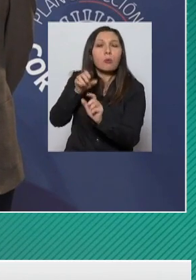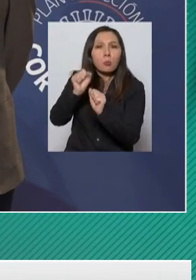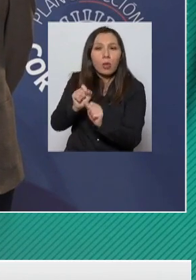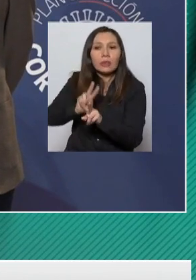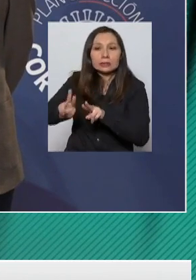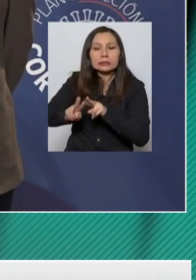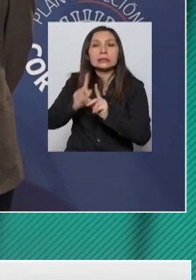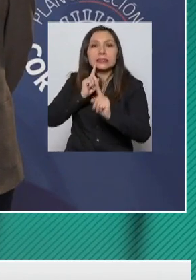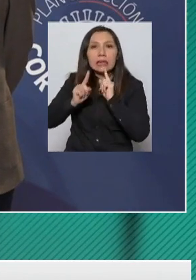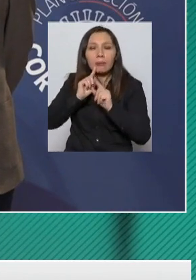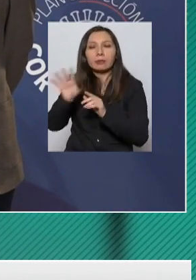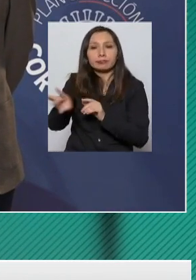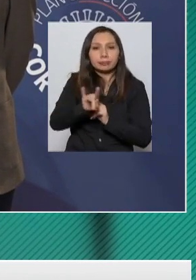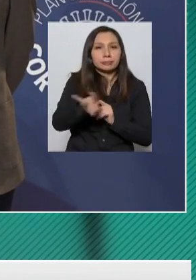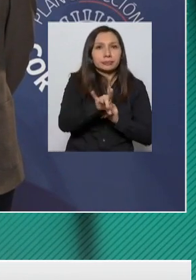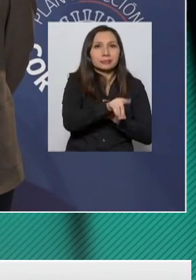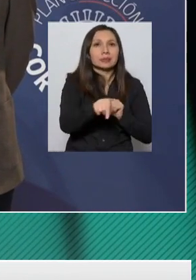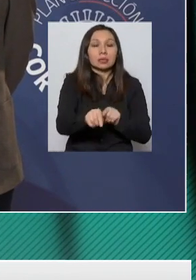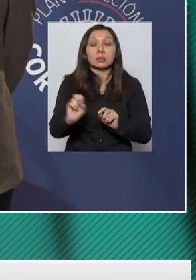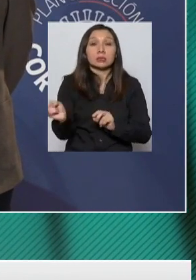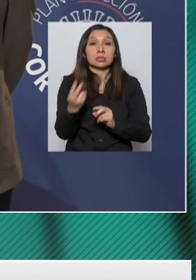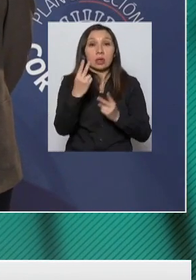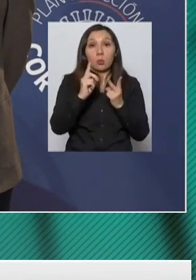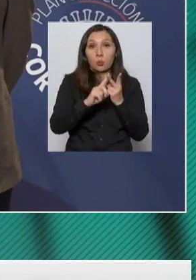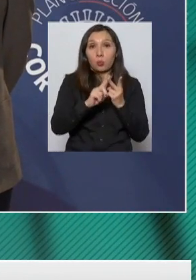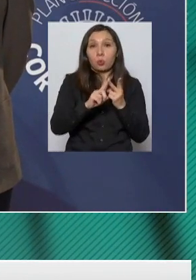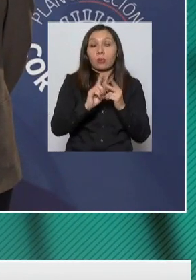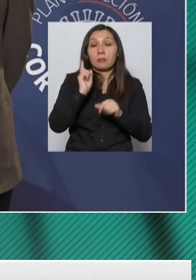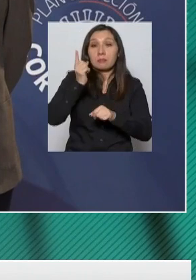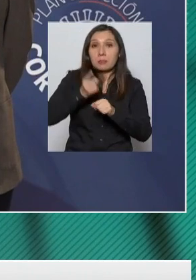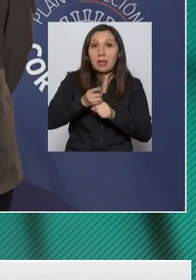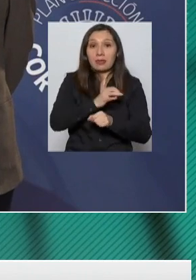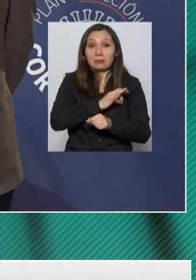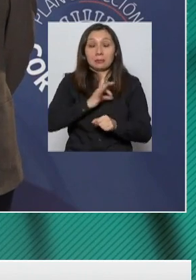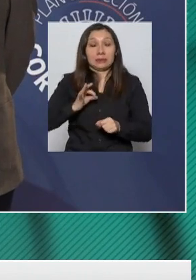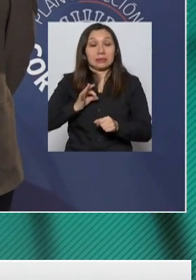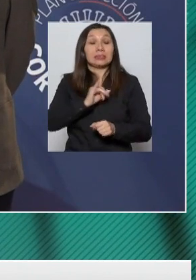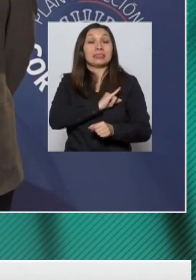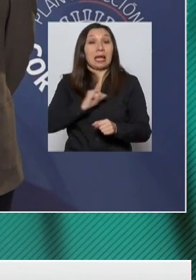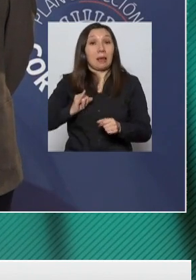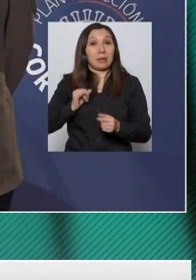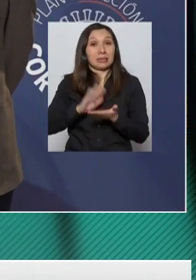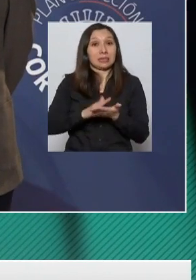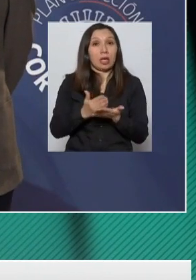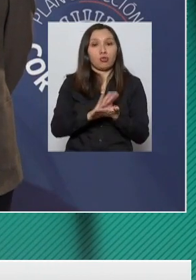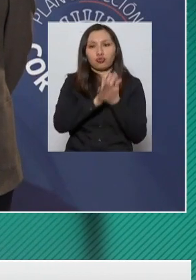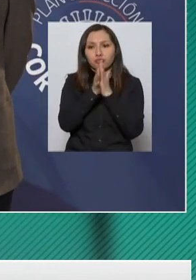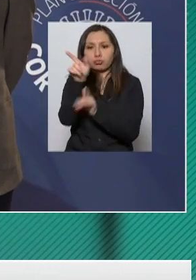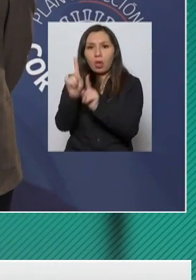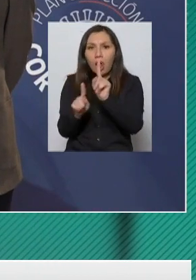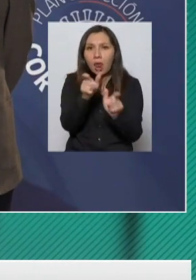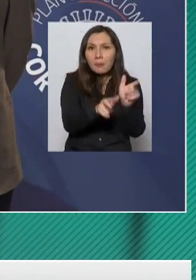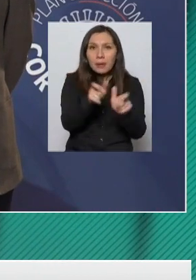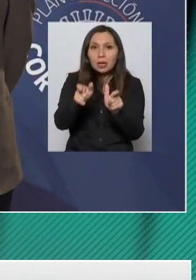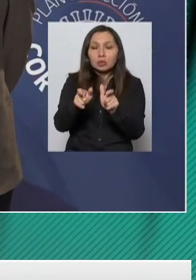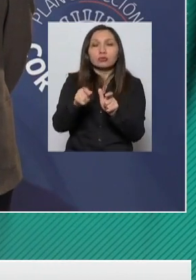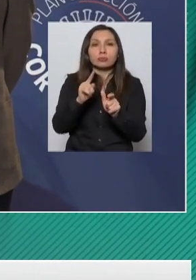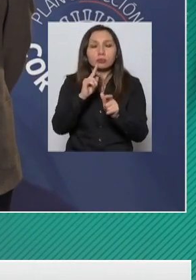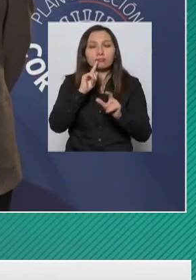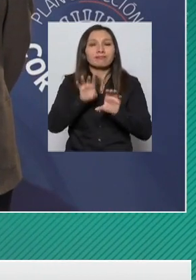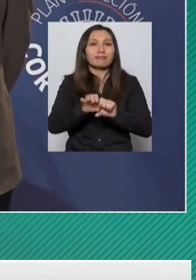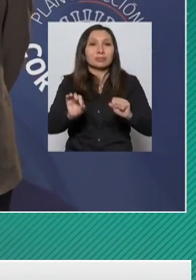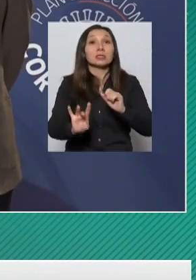cursando con la enfermedad la segunda medida que ha tomado la seremi de salud es a todas aquellas personas que han sido